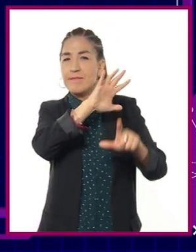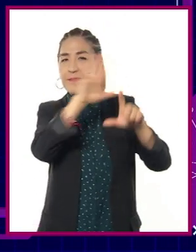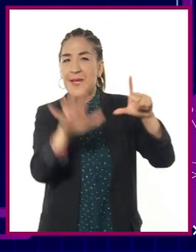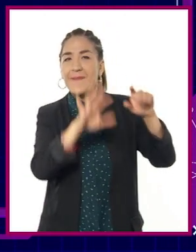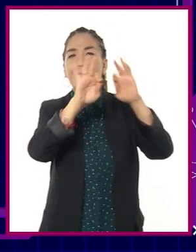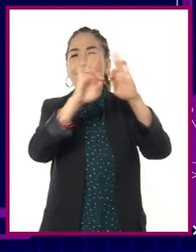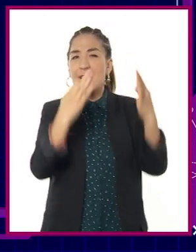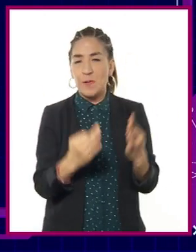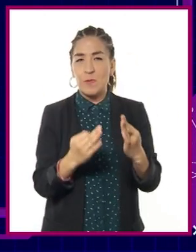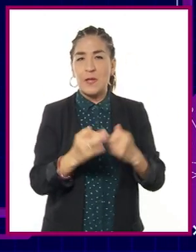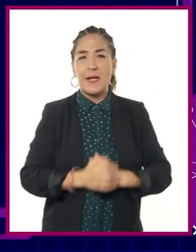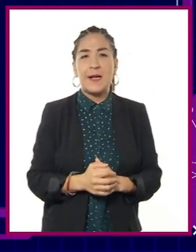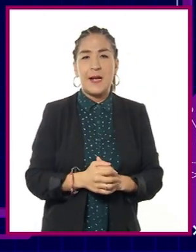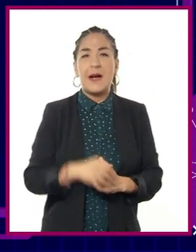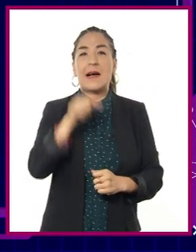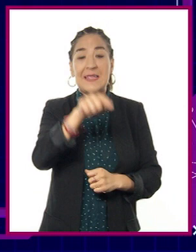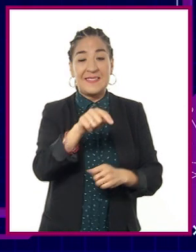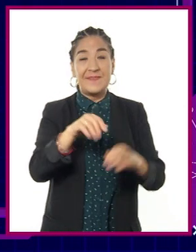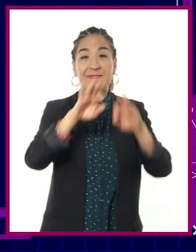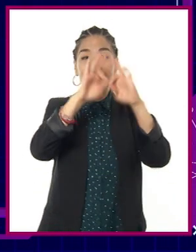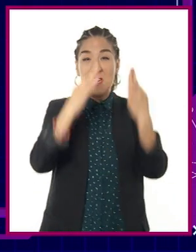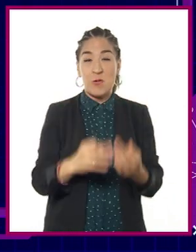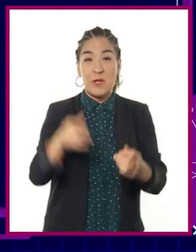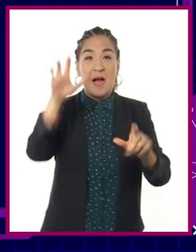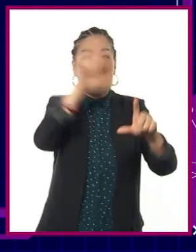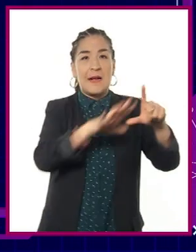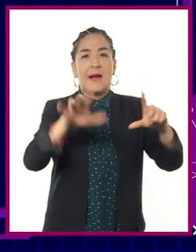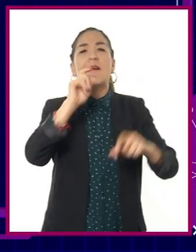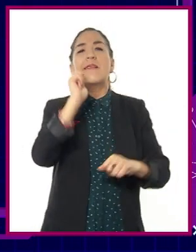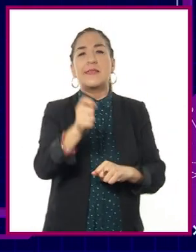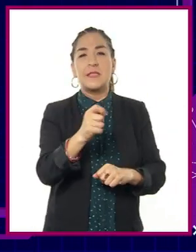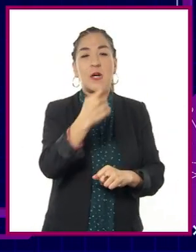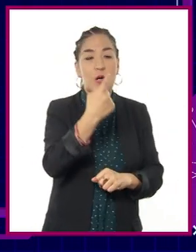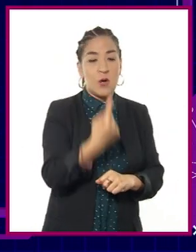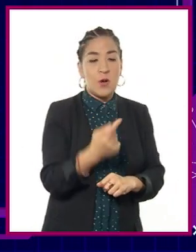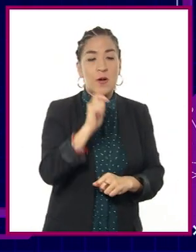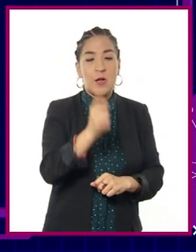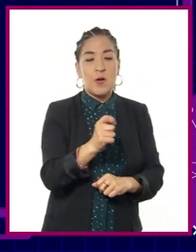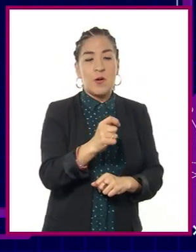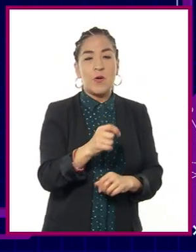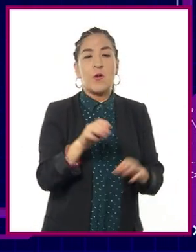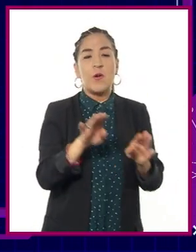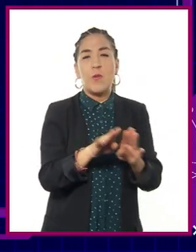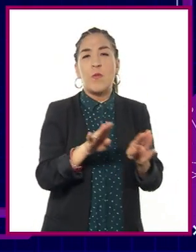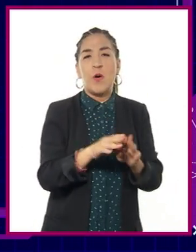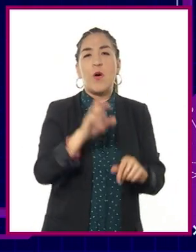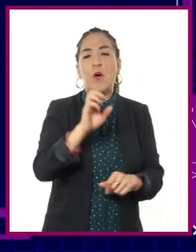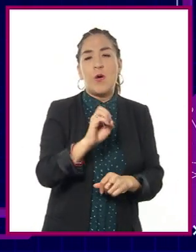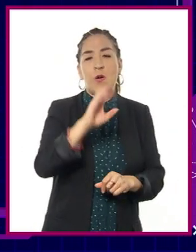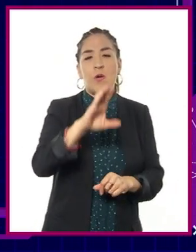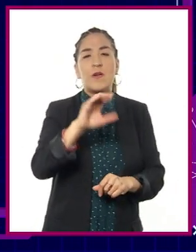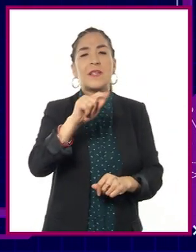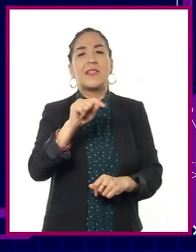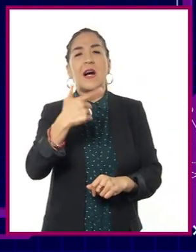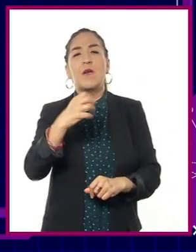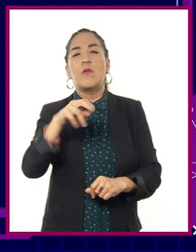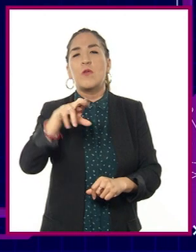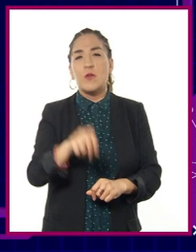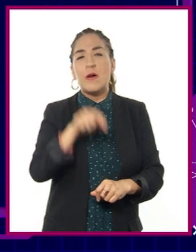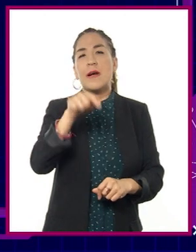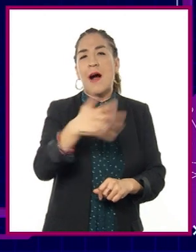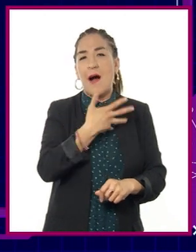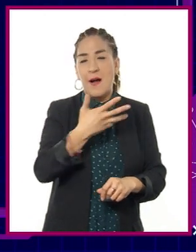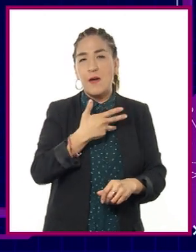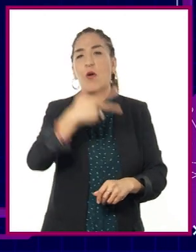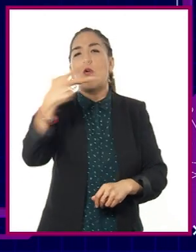El polígono inscrito en la circunferencia es un octágono regular, porque tiene